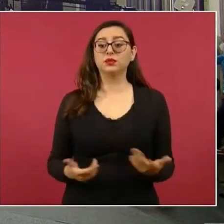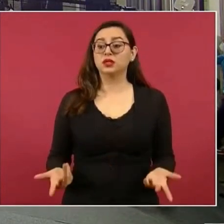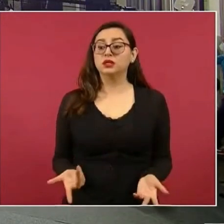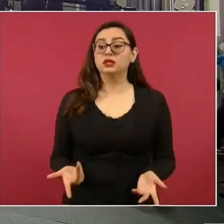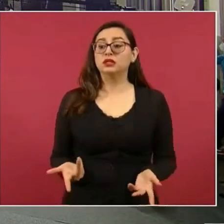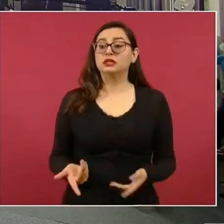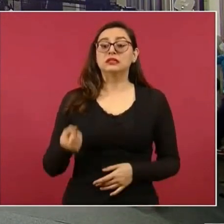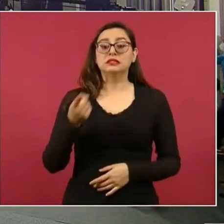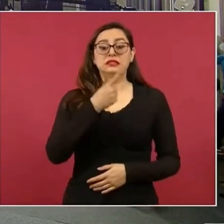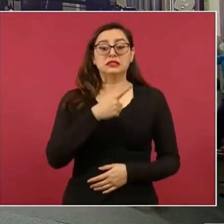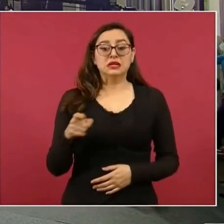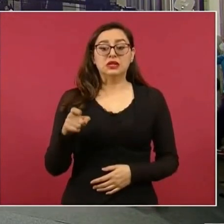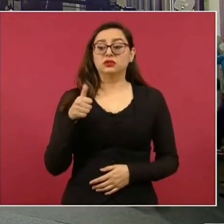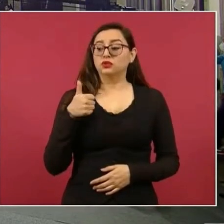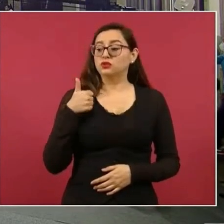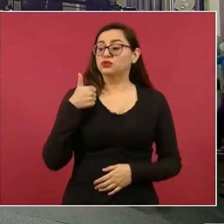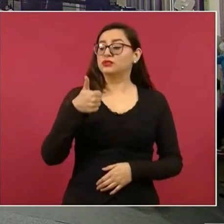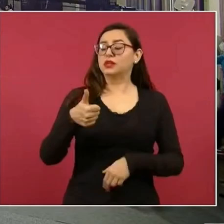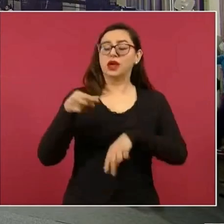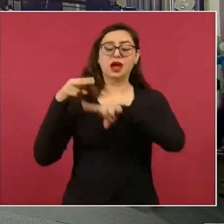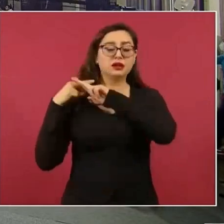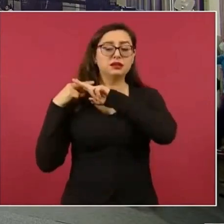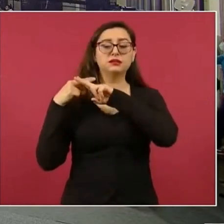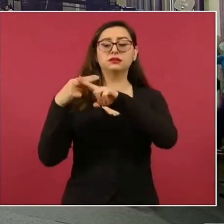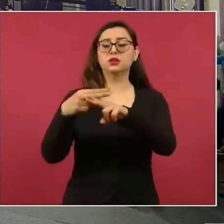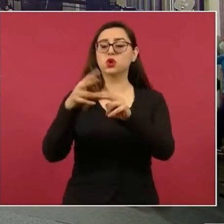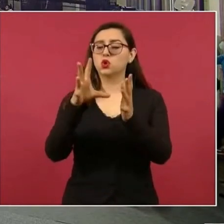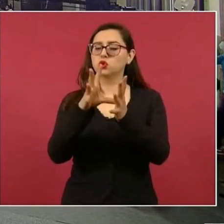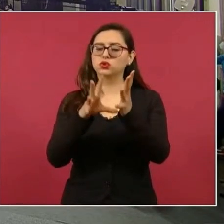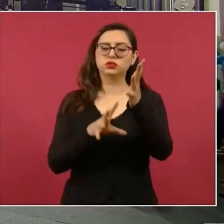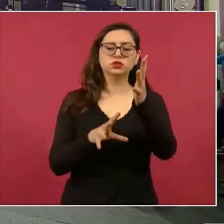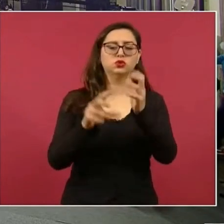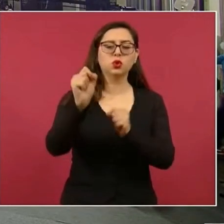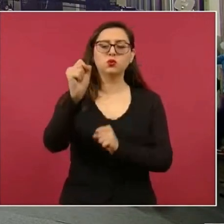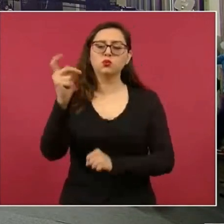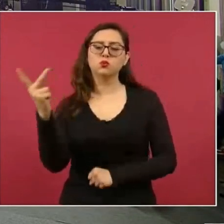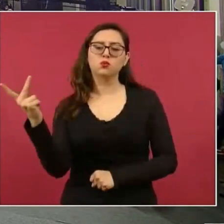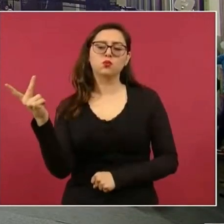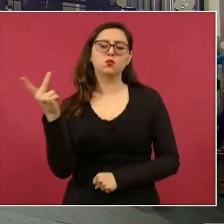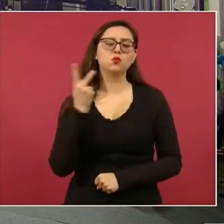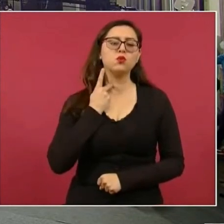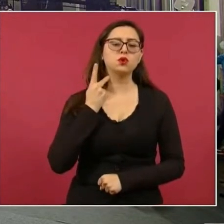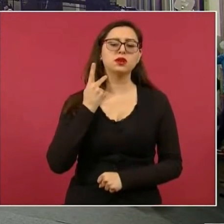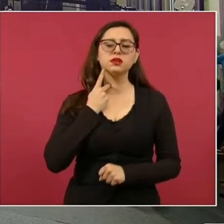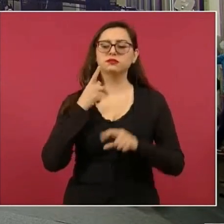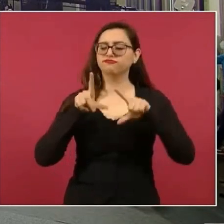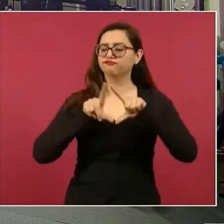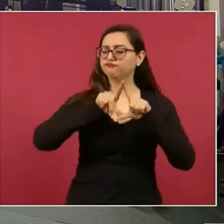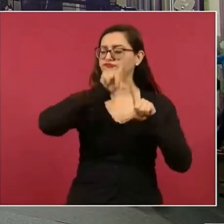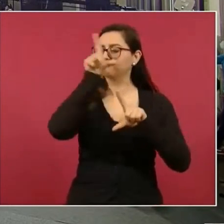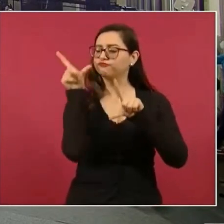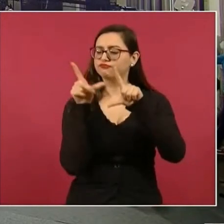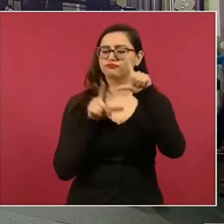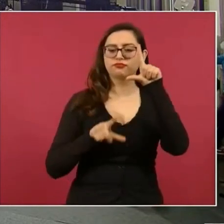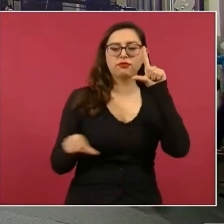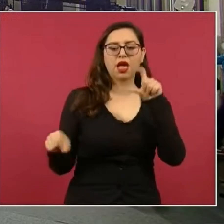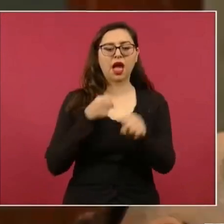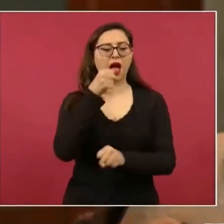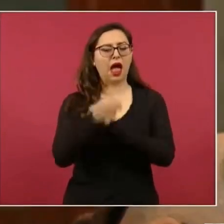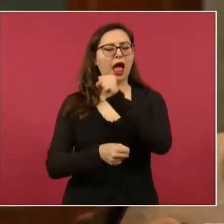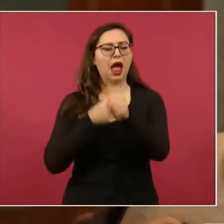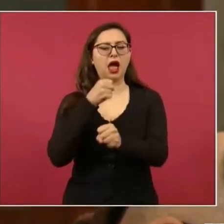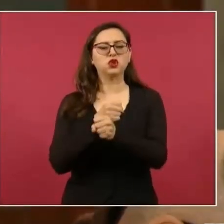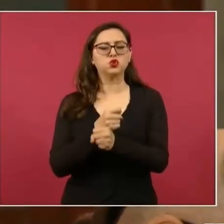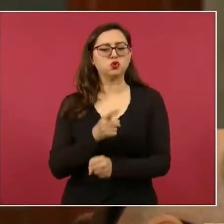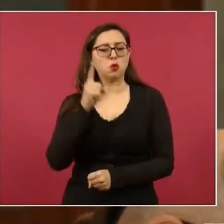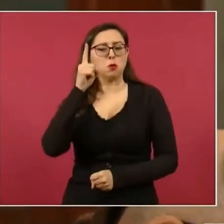la promulgación de nuestra Constitución Política de los Estados Unidos Mexicanos de 1917, en